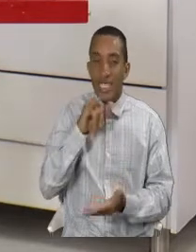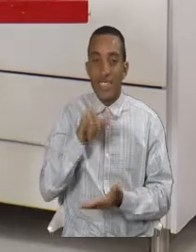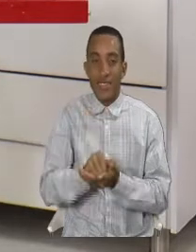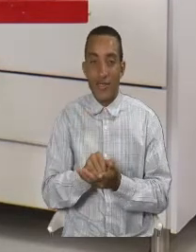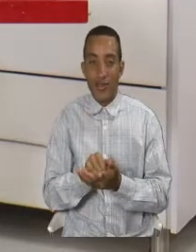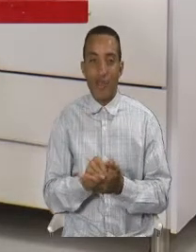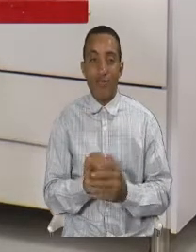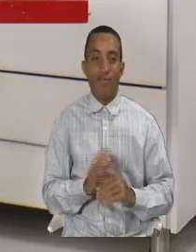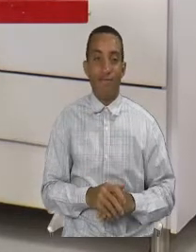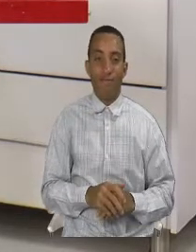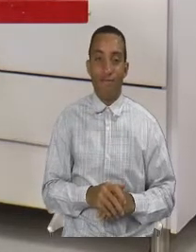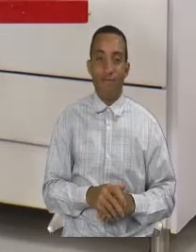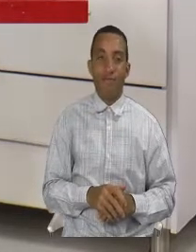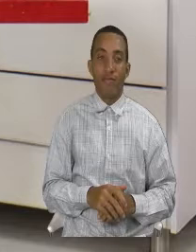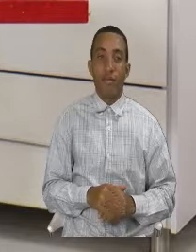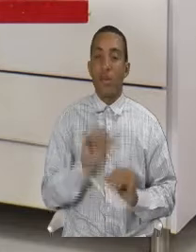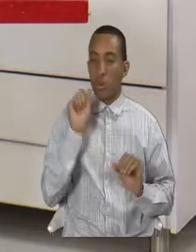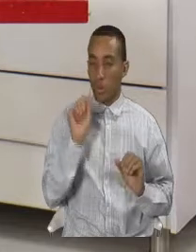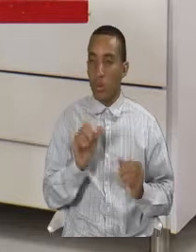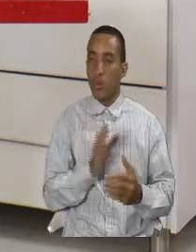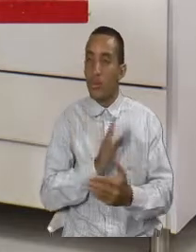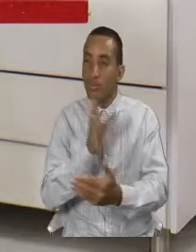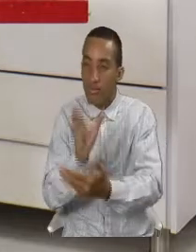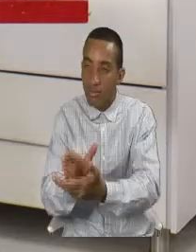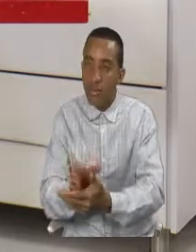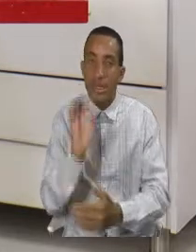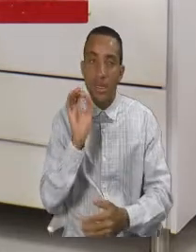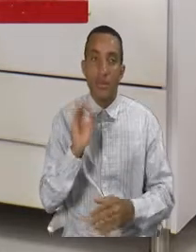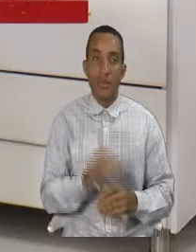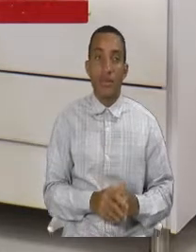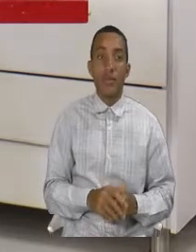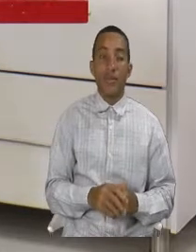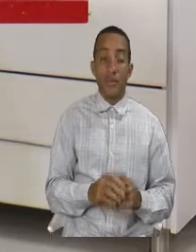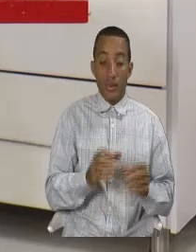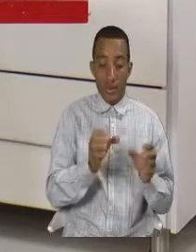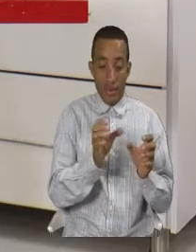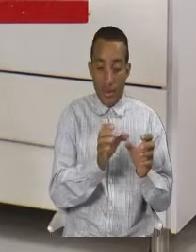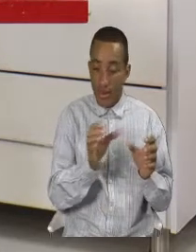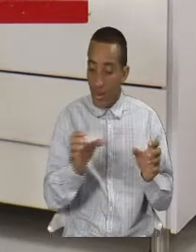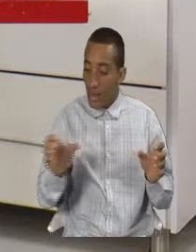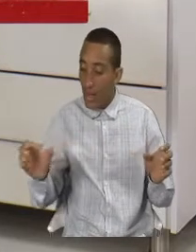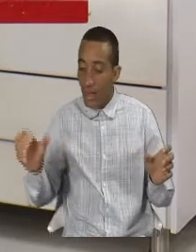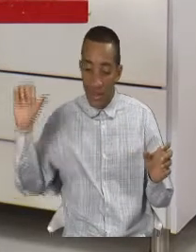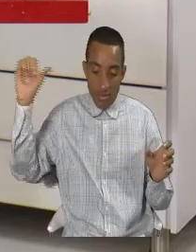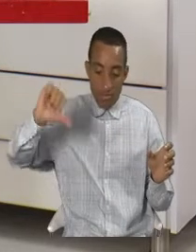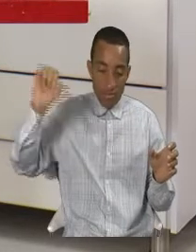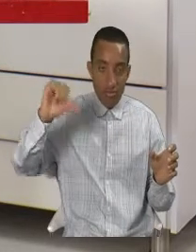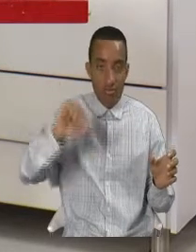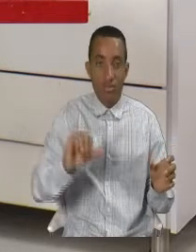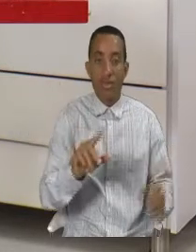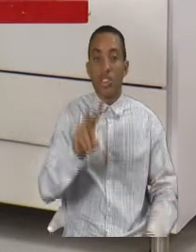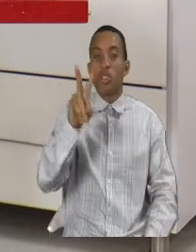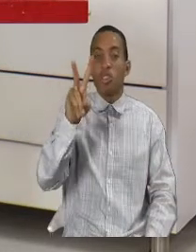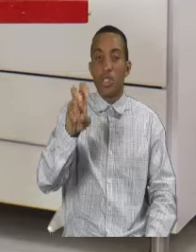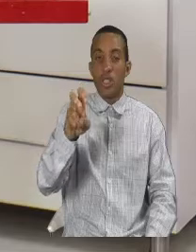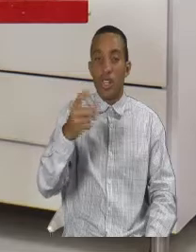local, que es un cliente de zona rápida. Se puede comunicar a nuestra